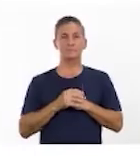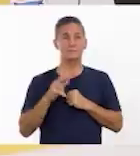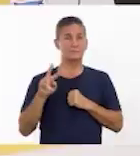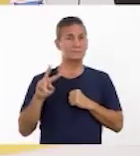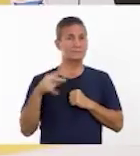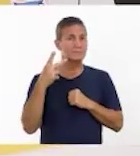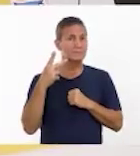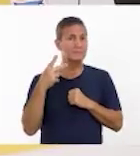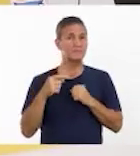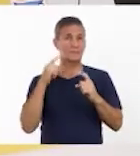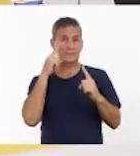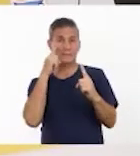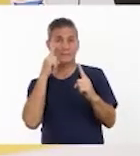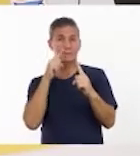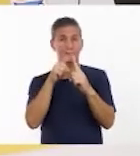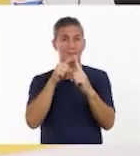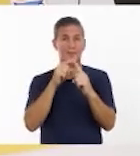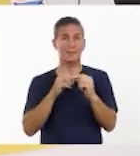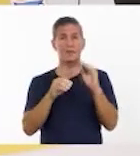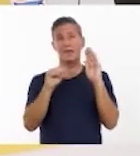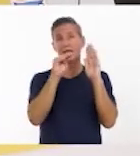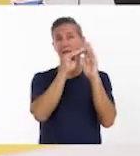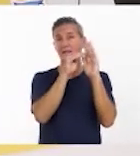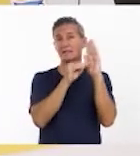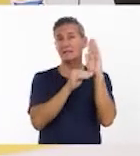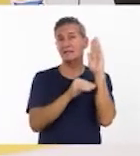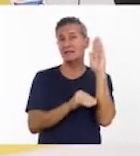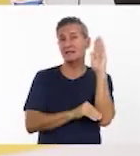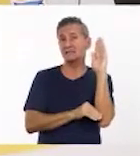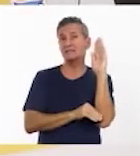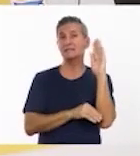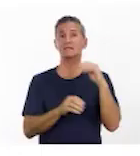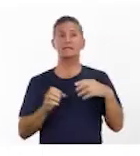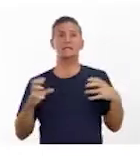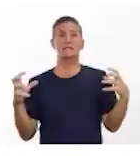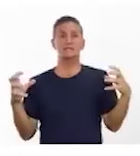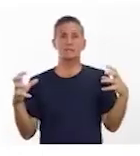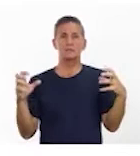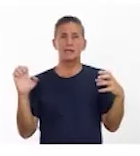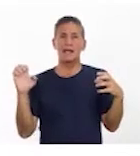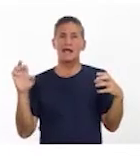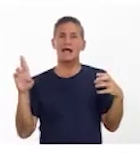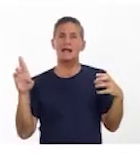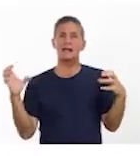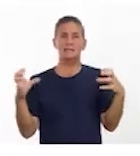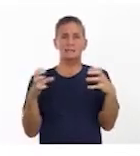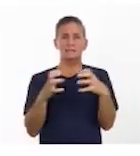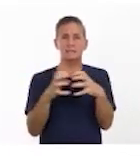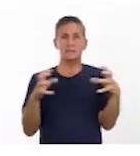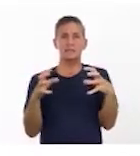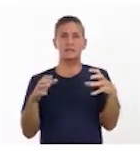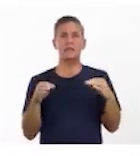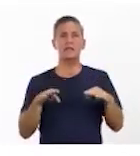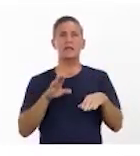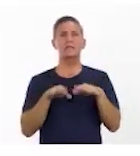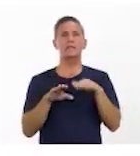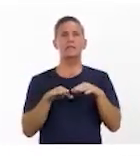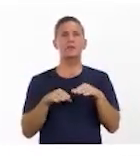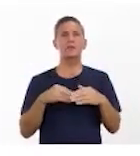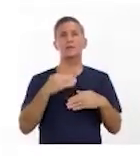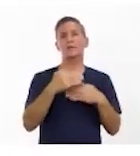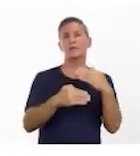El segundo objetivo, clasificar las reacciones químicas de acuerdo con la energía involucrada en